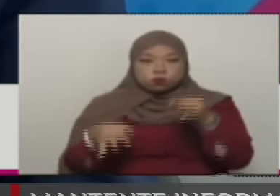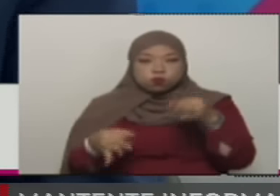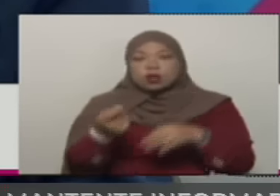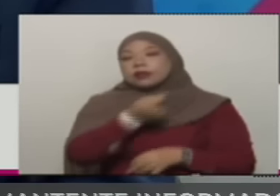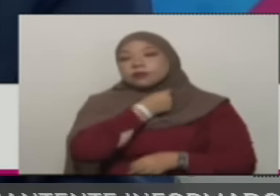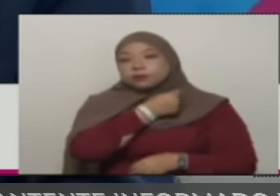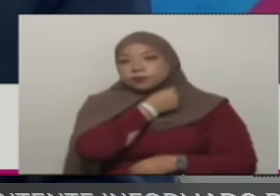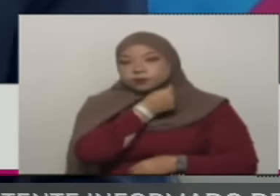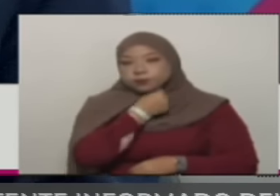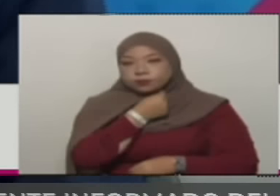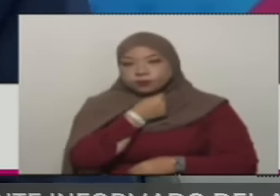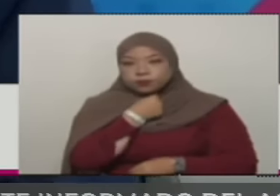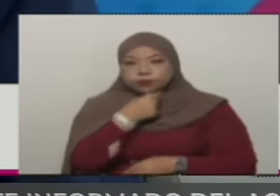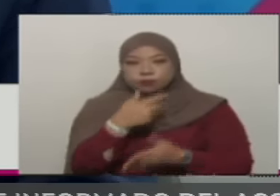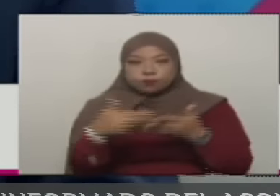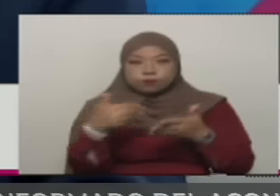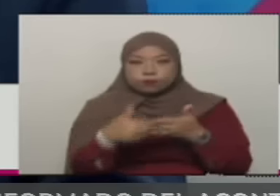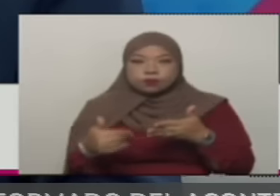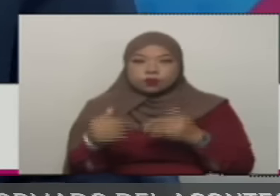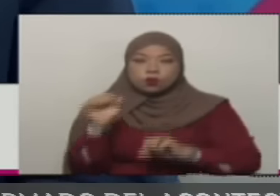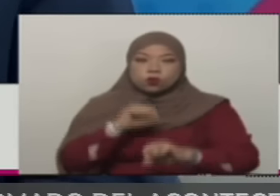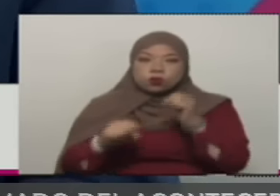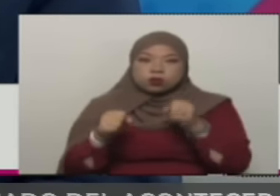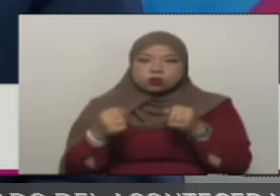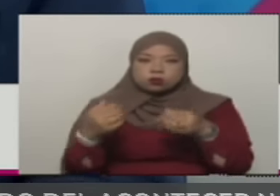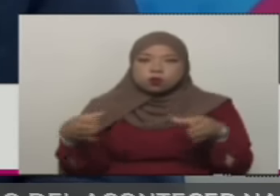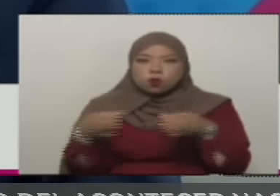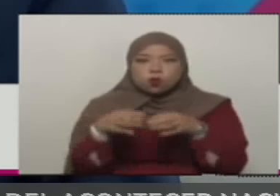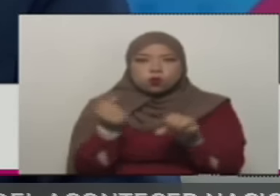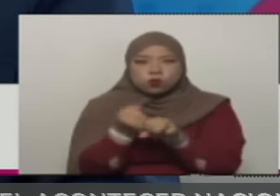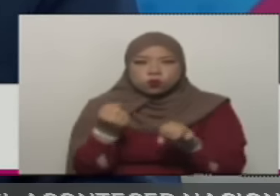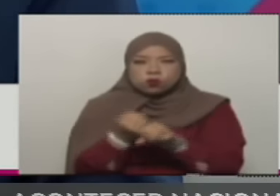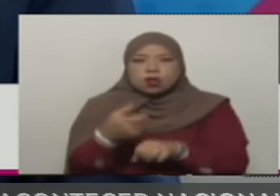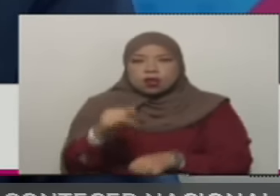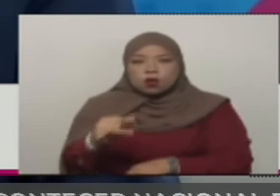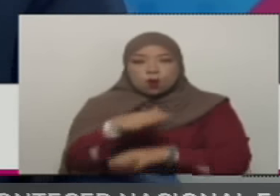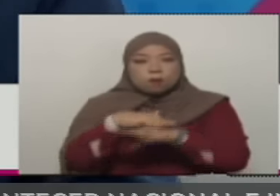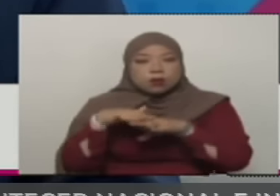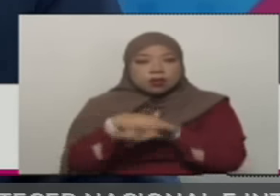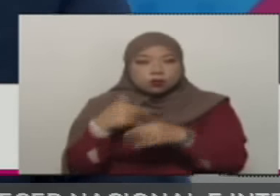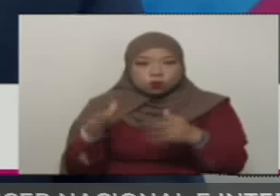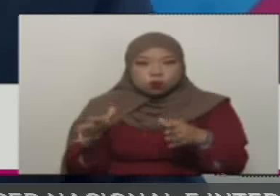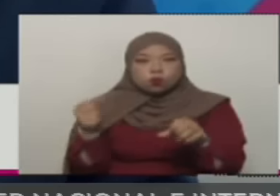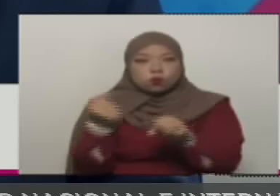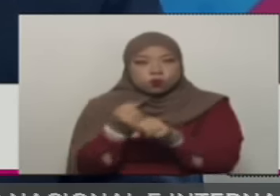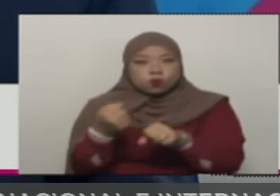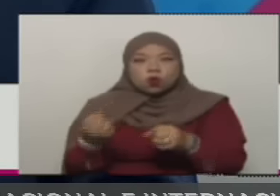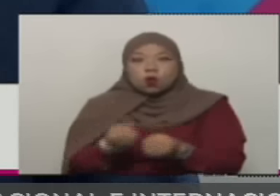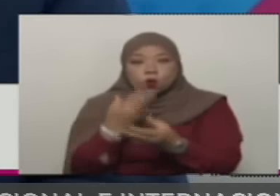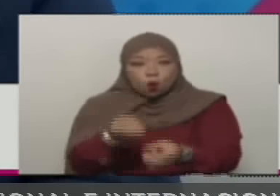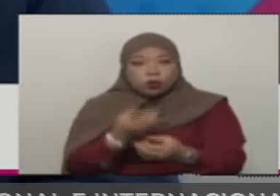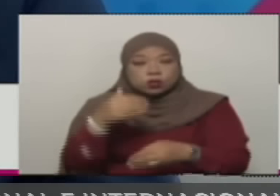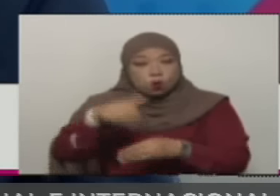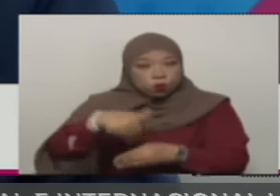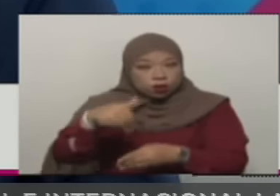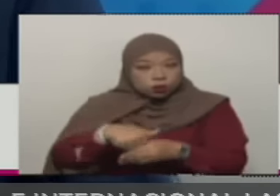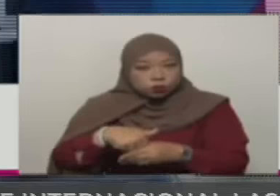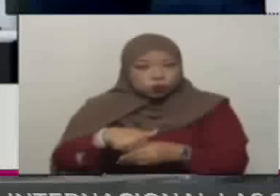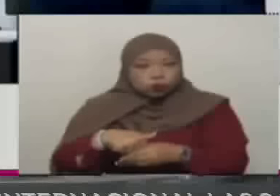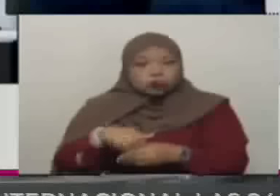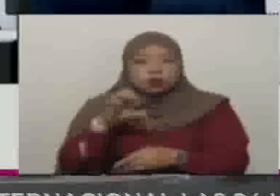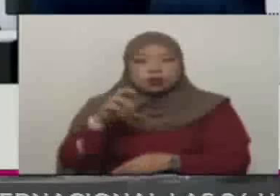República y acaba con la narrativa del paraestado, eso que hemos llamado el paraestado, es decir, si hay un Ministerio Público, si hay un Consejo Nacional Electoral, si hay un